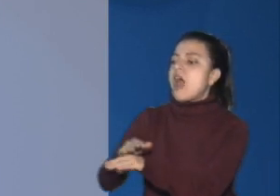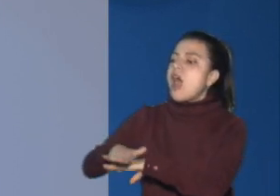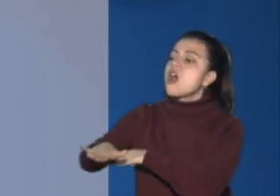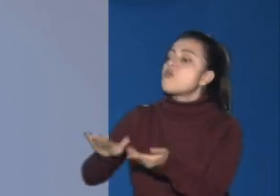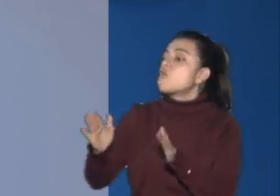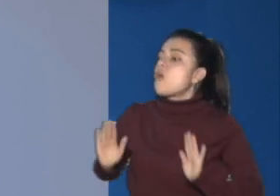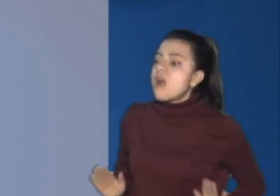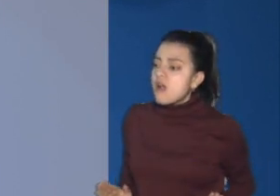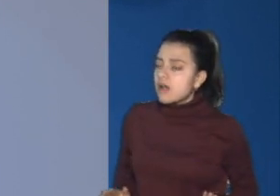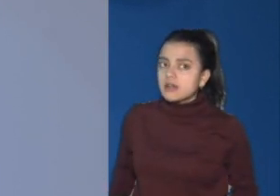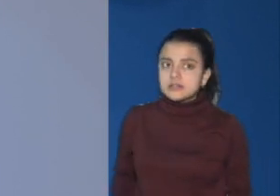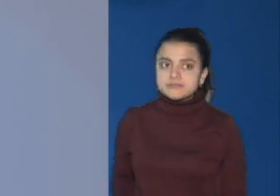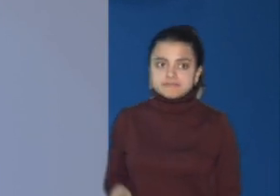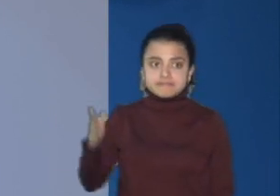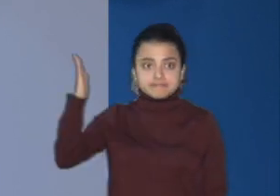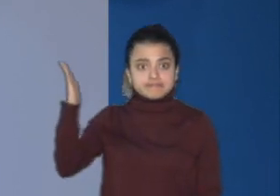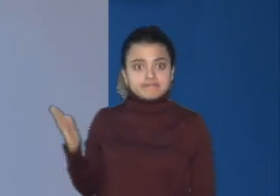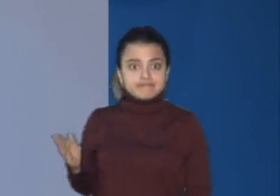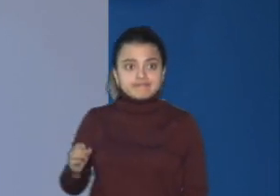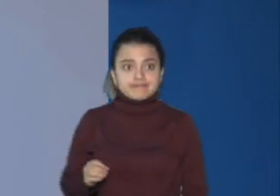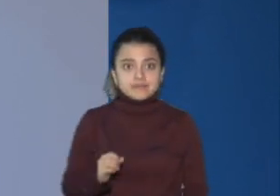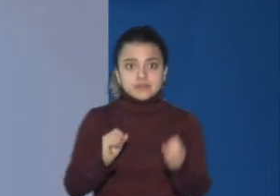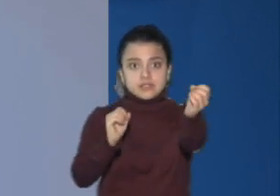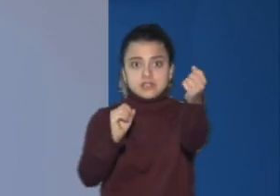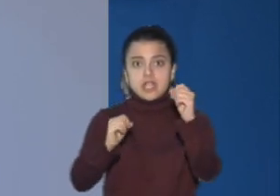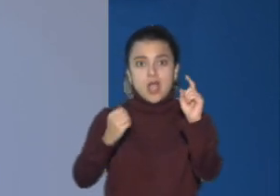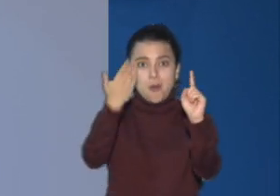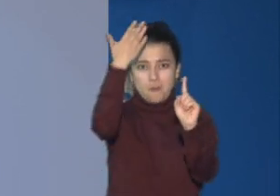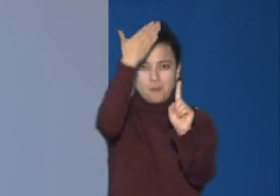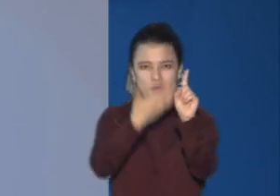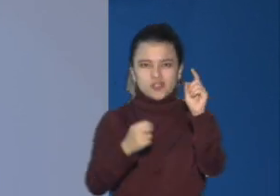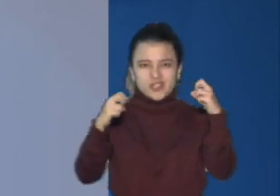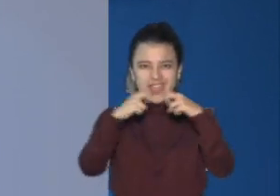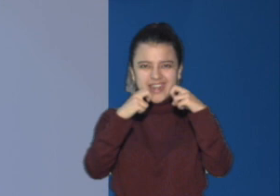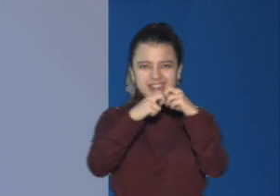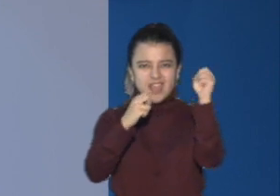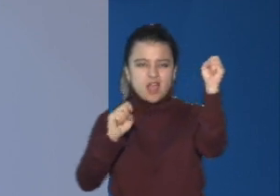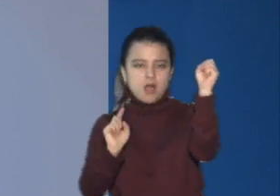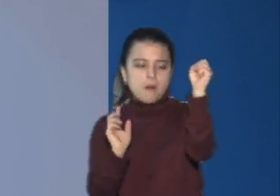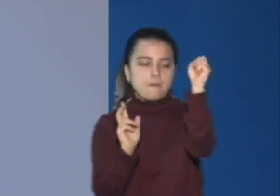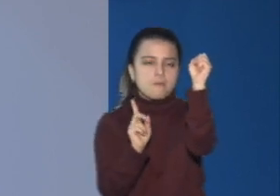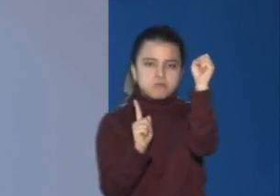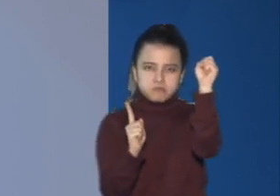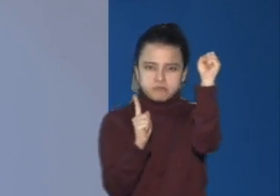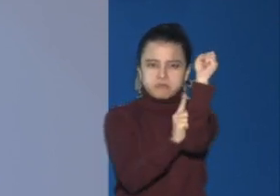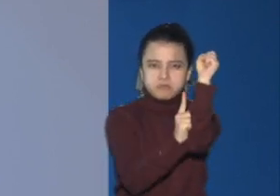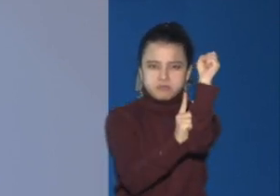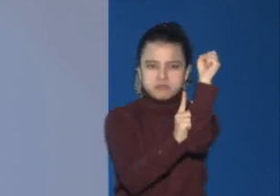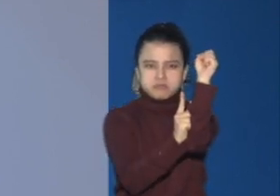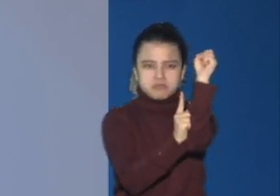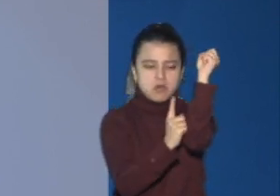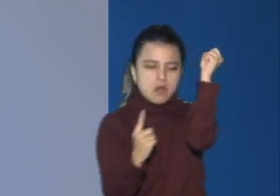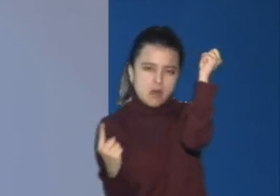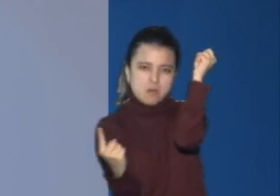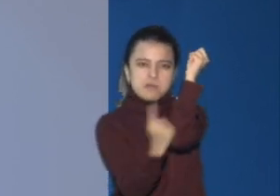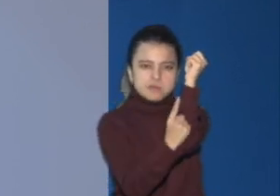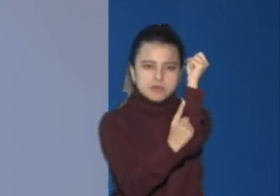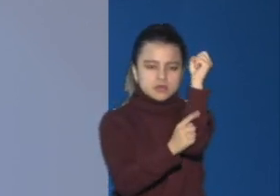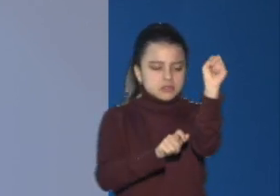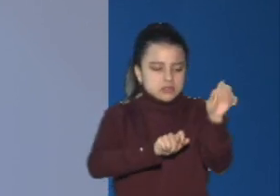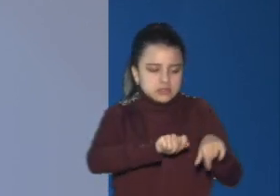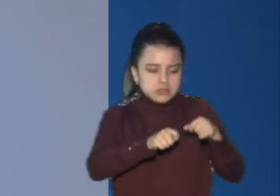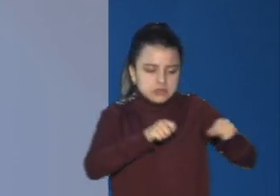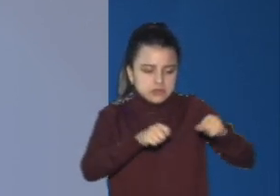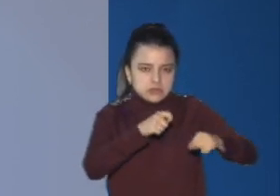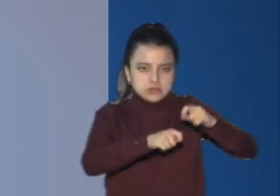estaban desnudos, golpeados, amarrados a un poste de energía y los condujo a una estación para ser judicializados. Ubican a estas